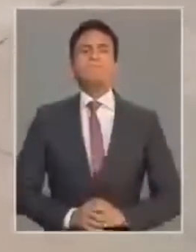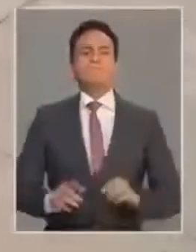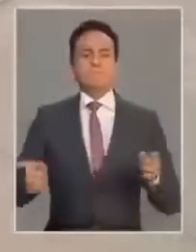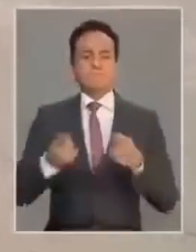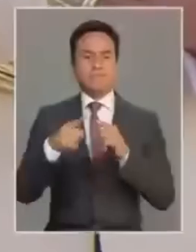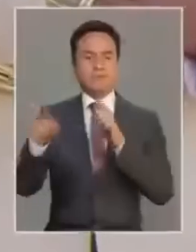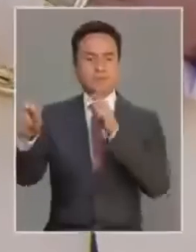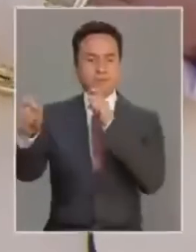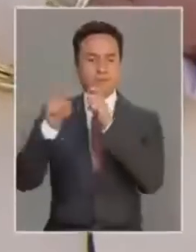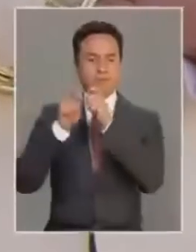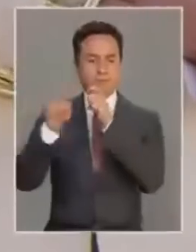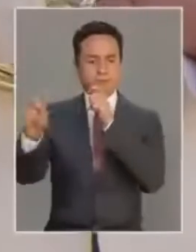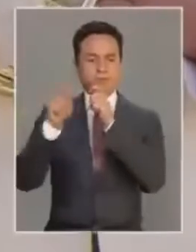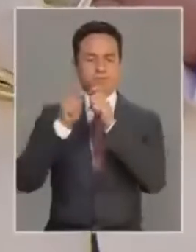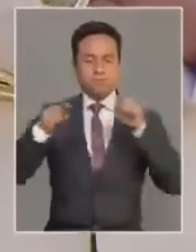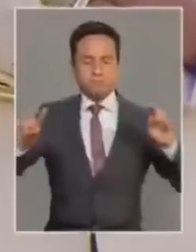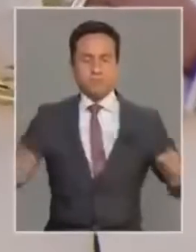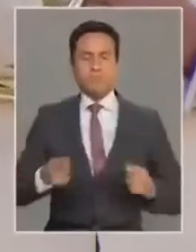Ajá.